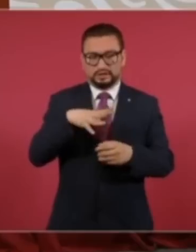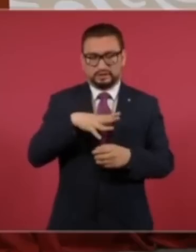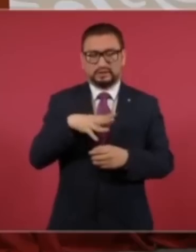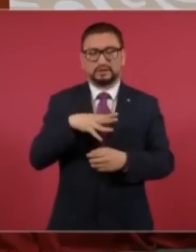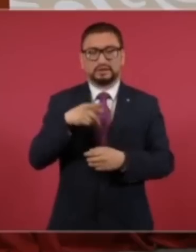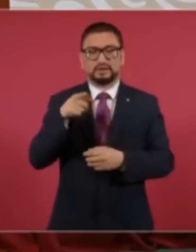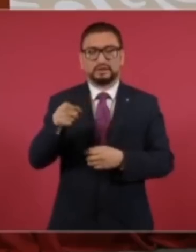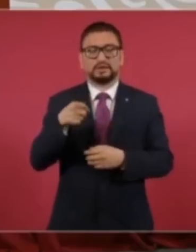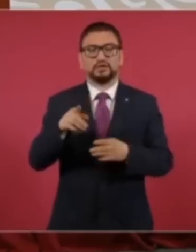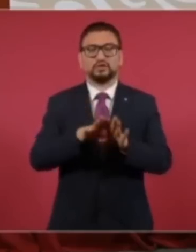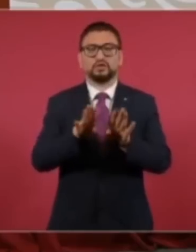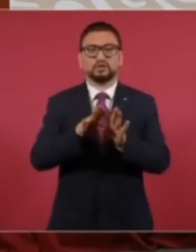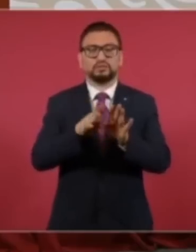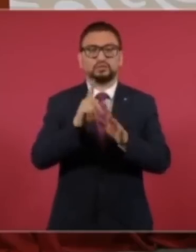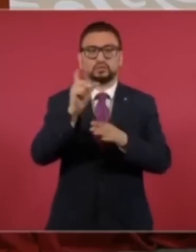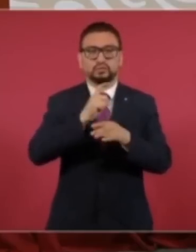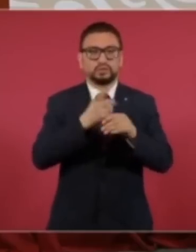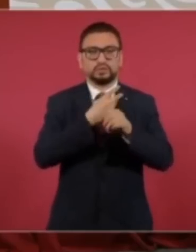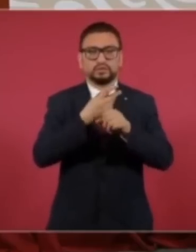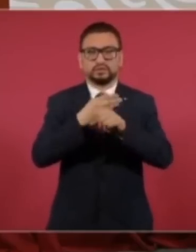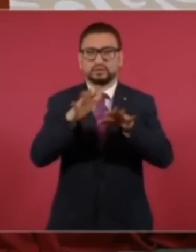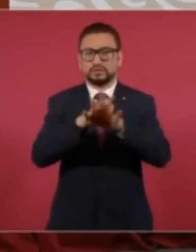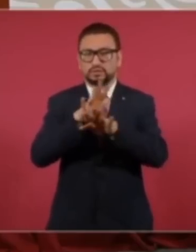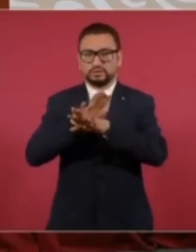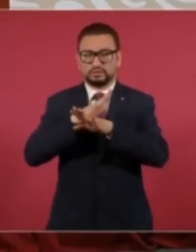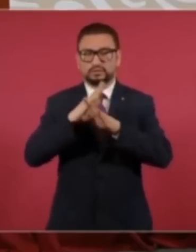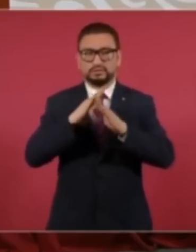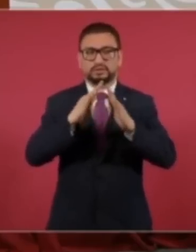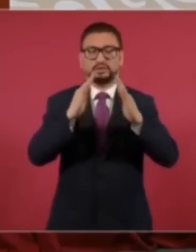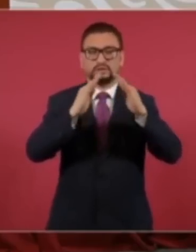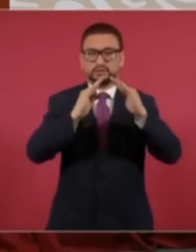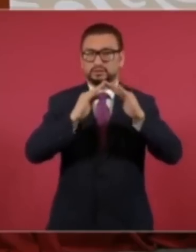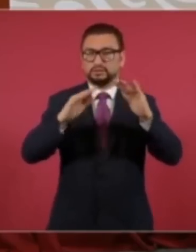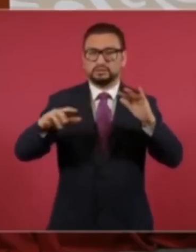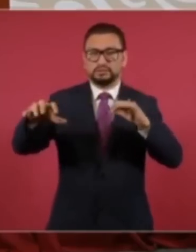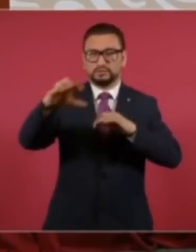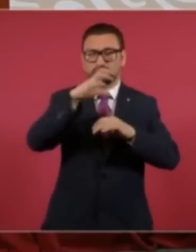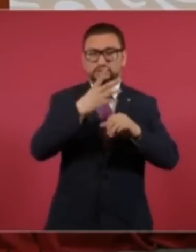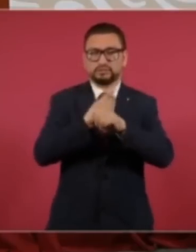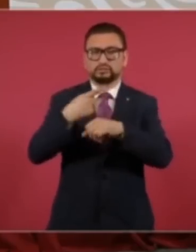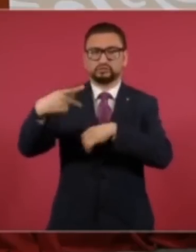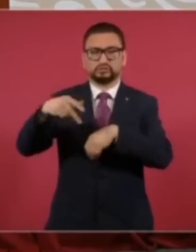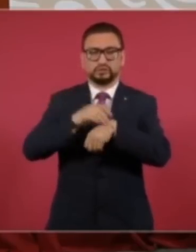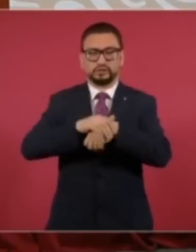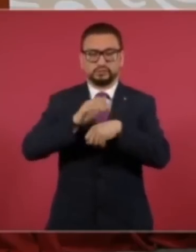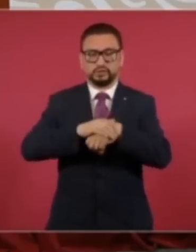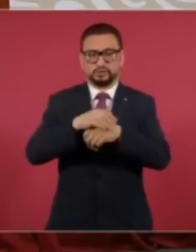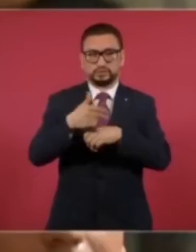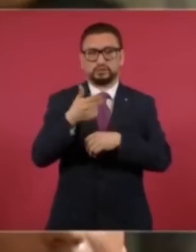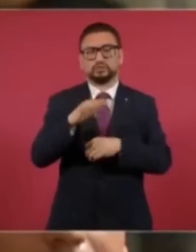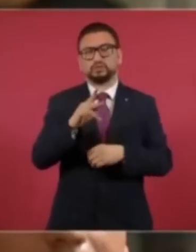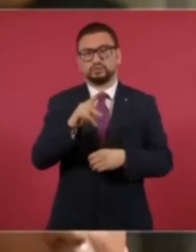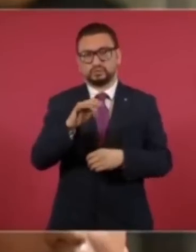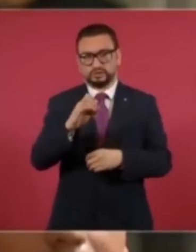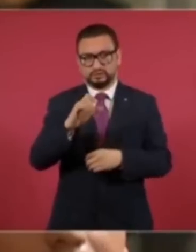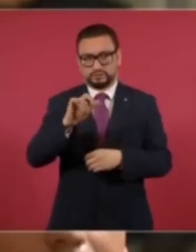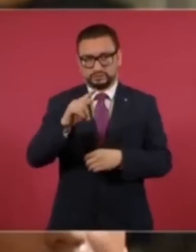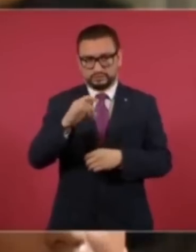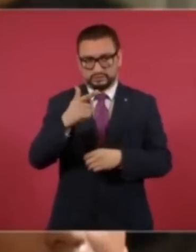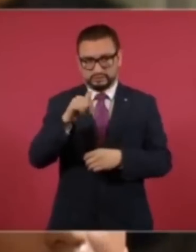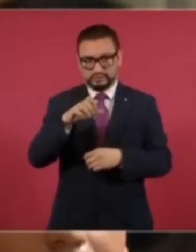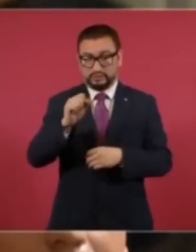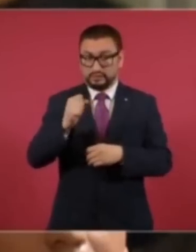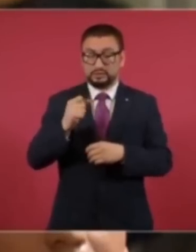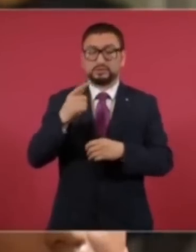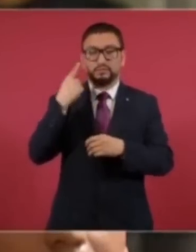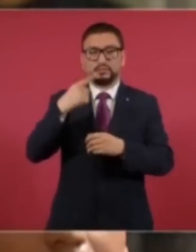ejemplo, en la remodelación de las cabañas de Los Pinos, donde contrató incluso a su amigo Humberto Artigas. Está todo el